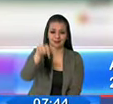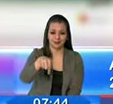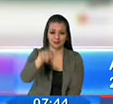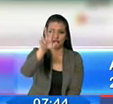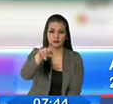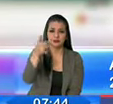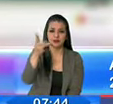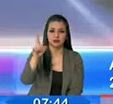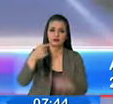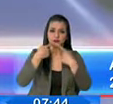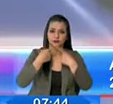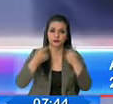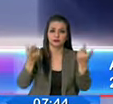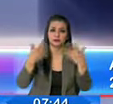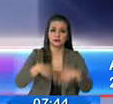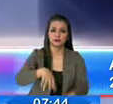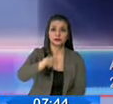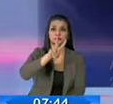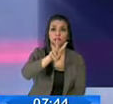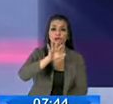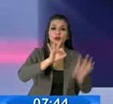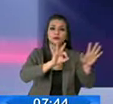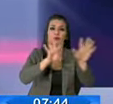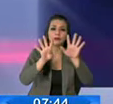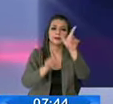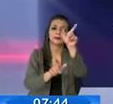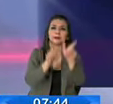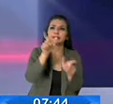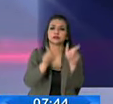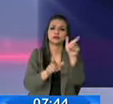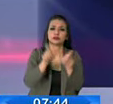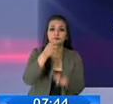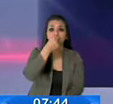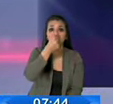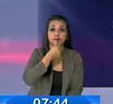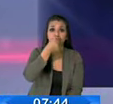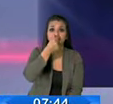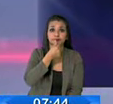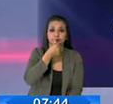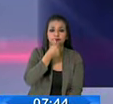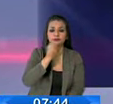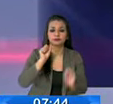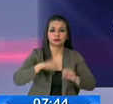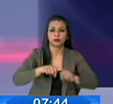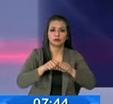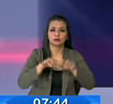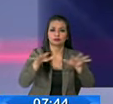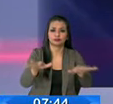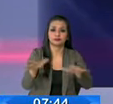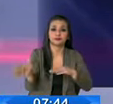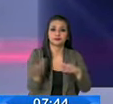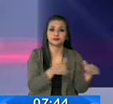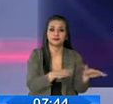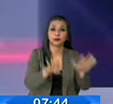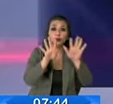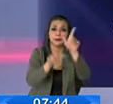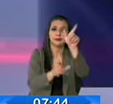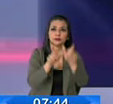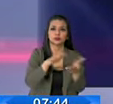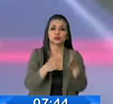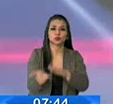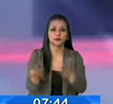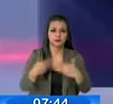han notificado 289 personas contagiadas con el virus de la influenza, de las cuales 9 han